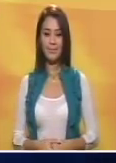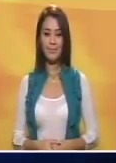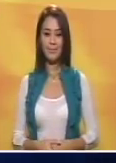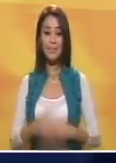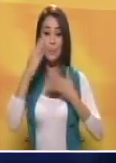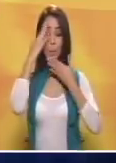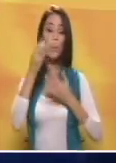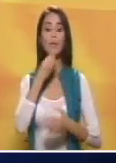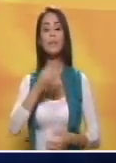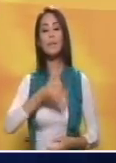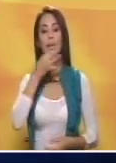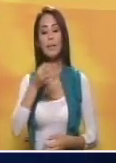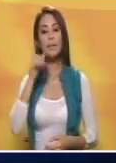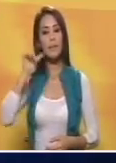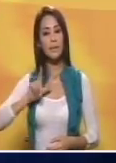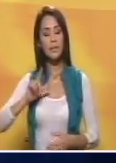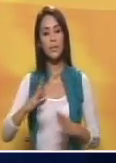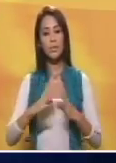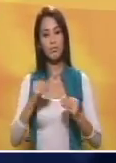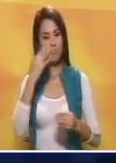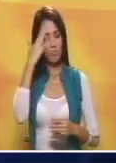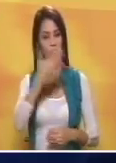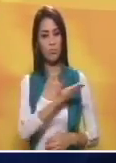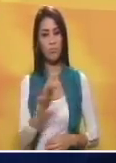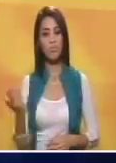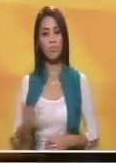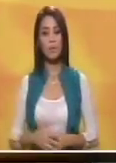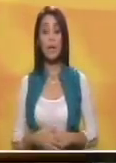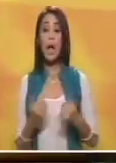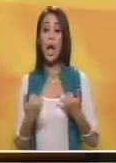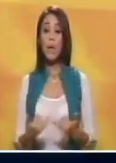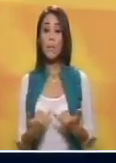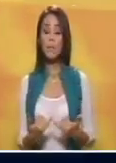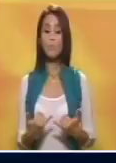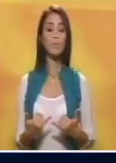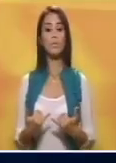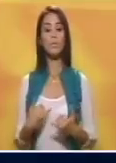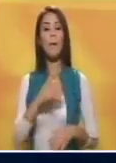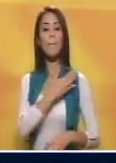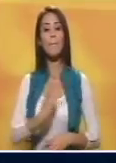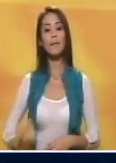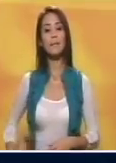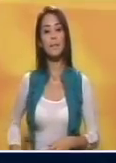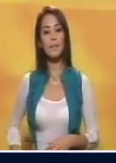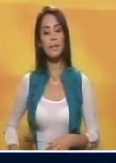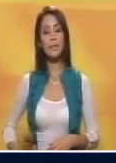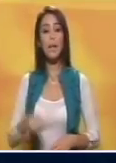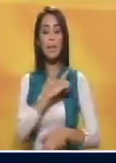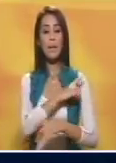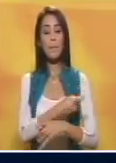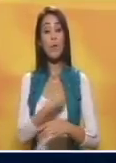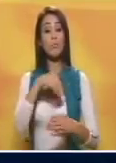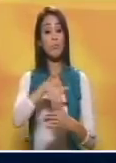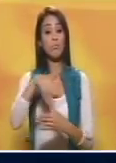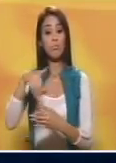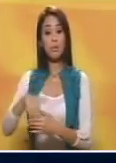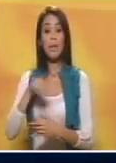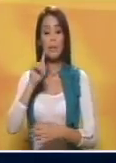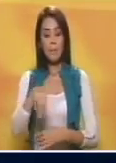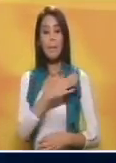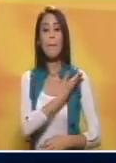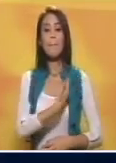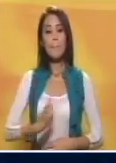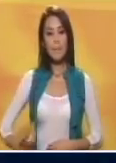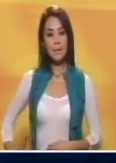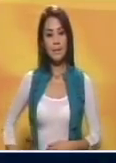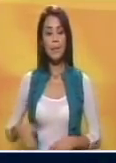Buenas tardes, Lirio. Saludos a todos. Efectivamente, ese encuentro entre la presidenta del Poder Electoral, Tibisa Lucena, y la presidenta